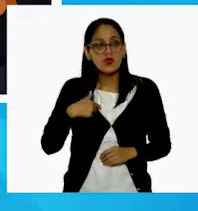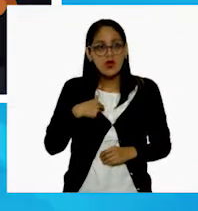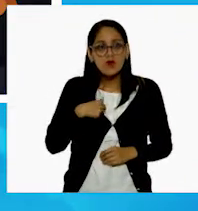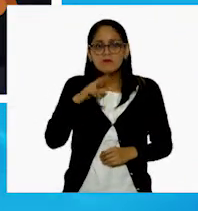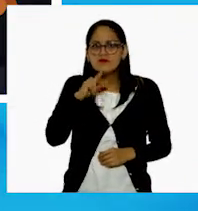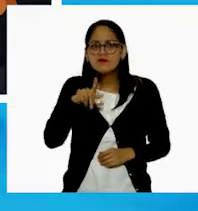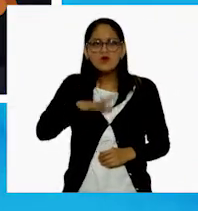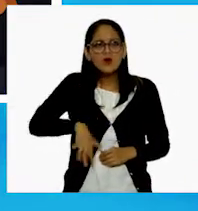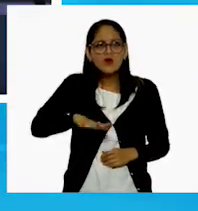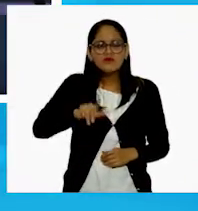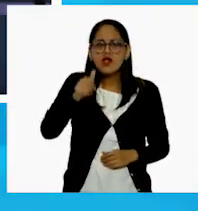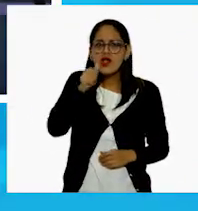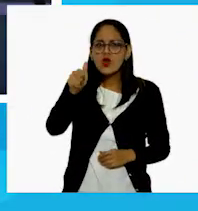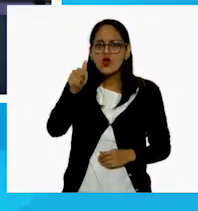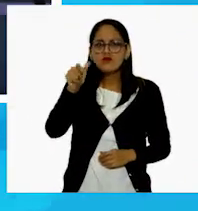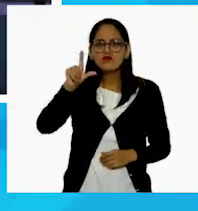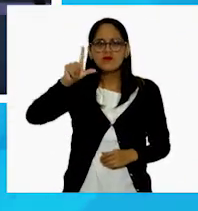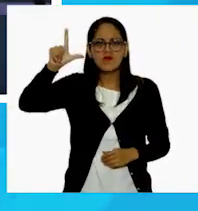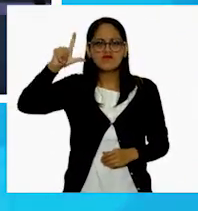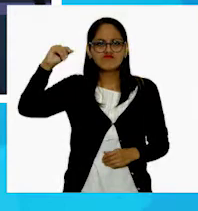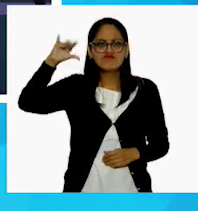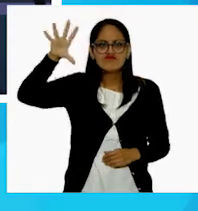Mejor voy a prender la luz.